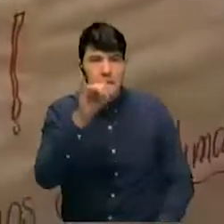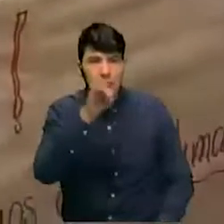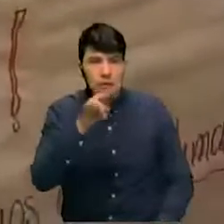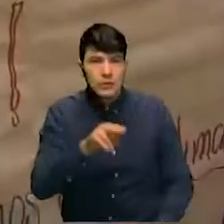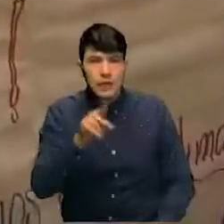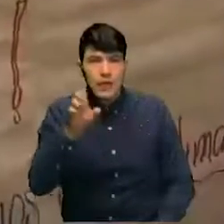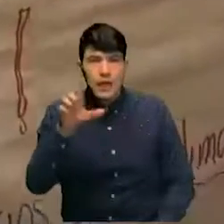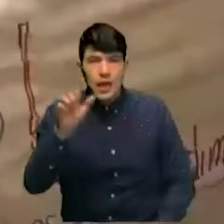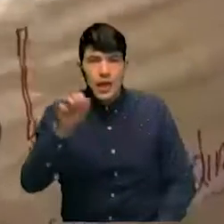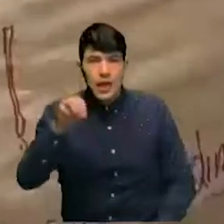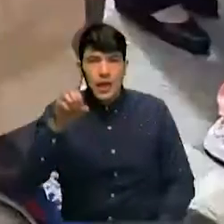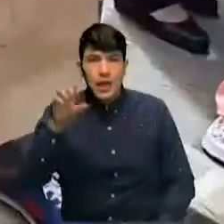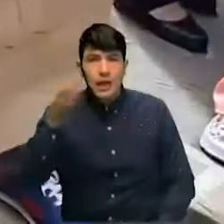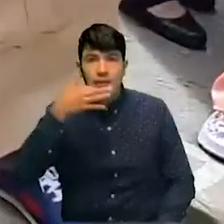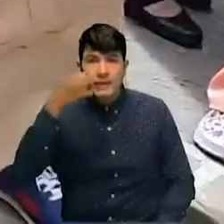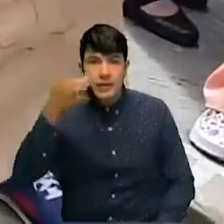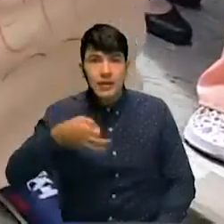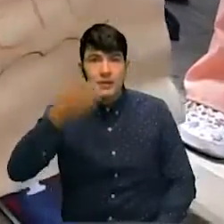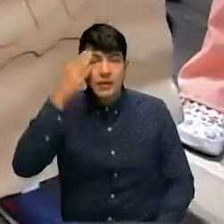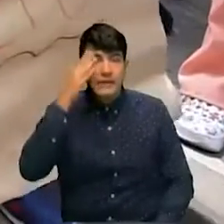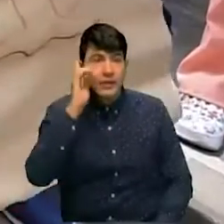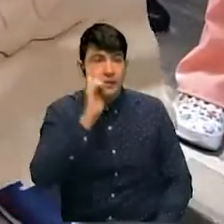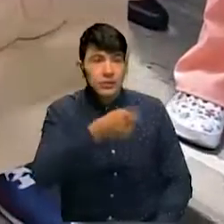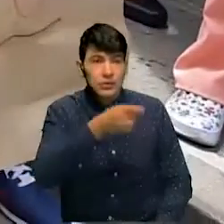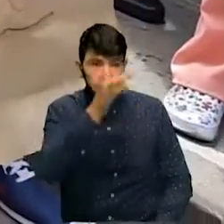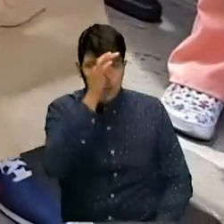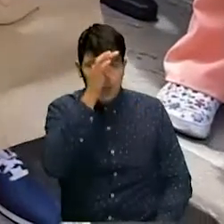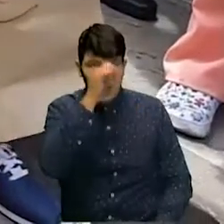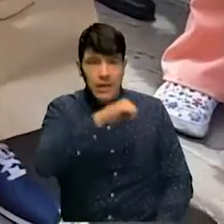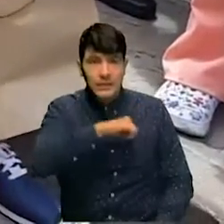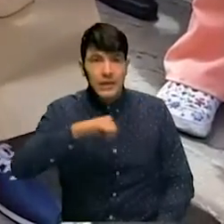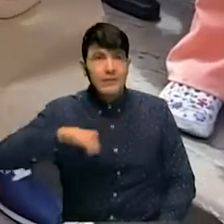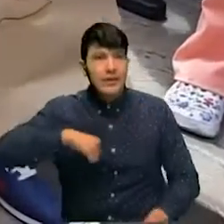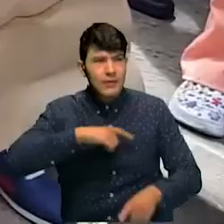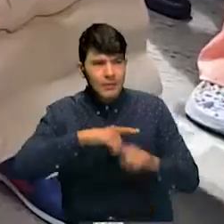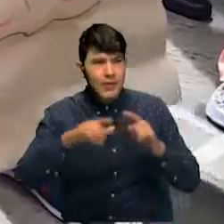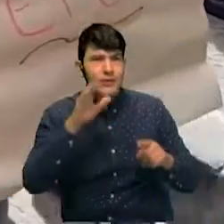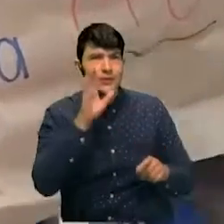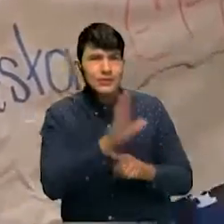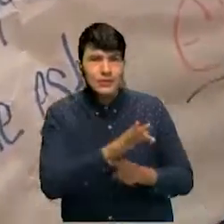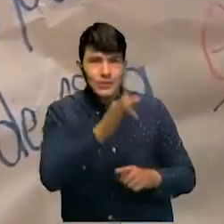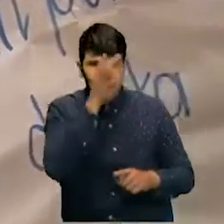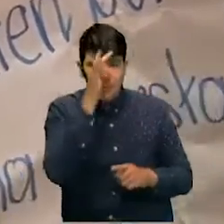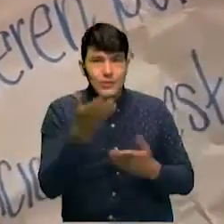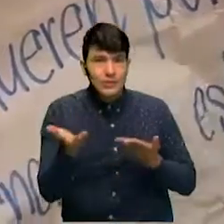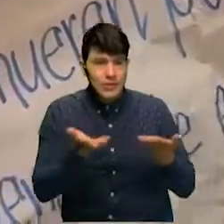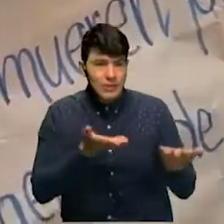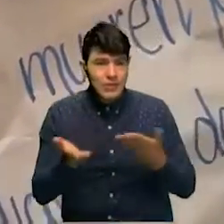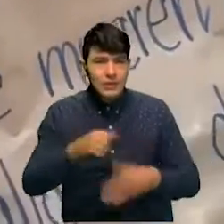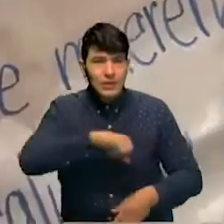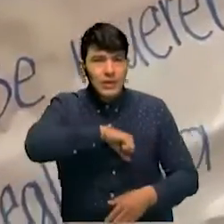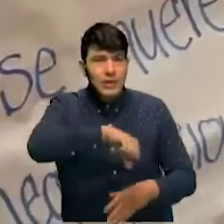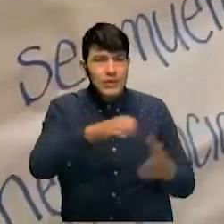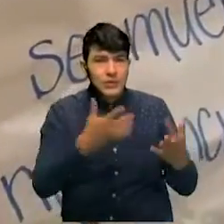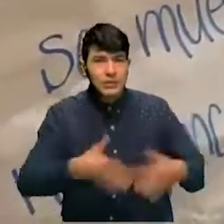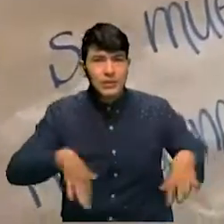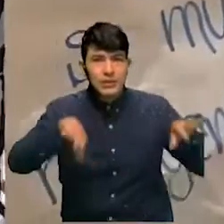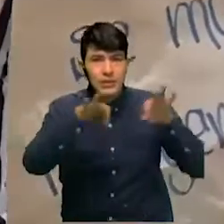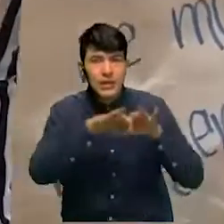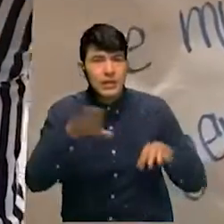una clínica de carácter privado, es una clínica que presta un servicio, un derecho fundamental de